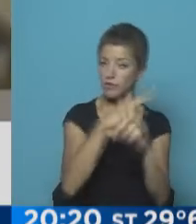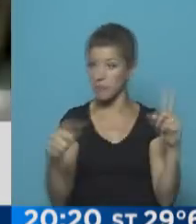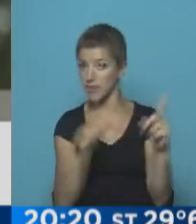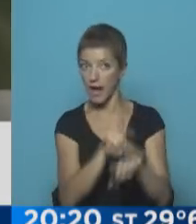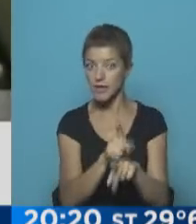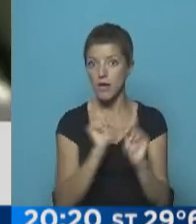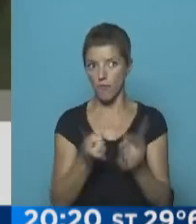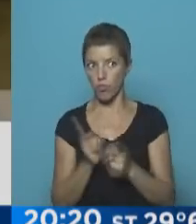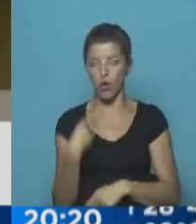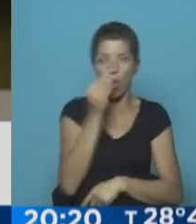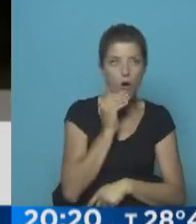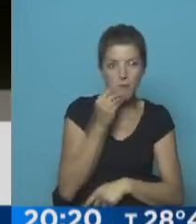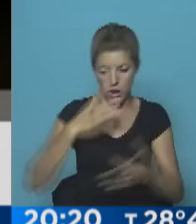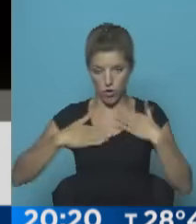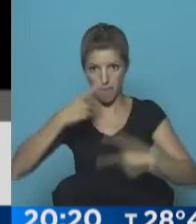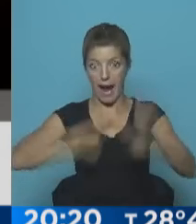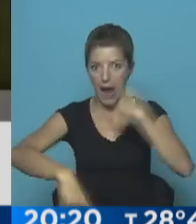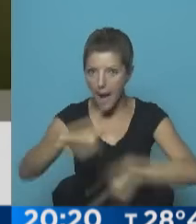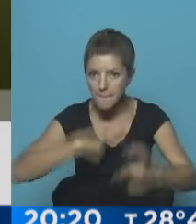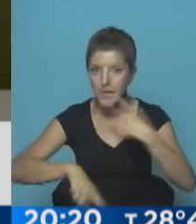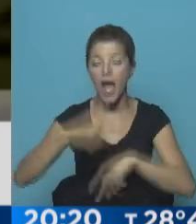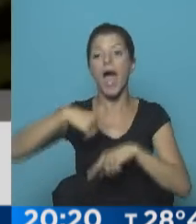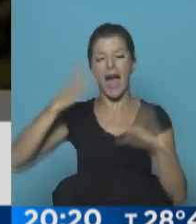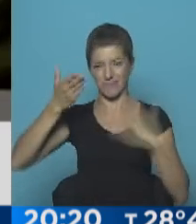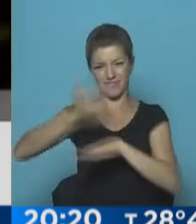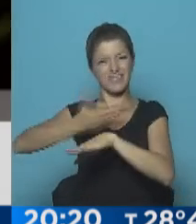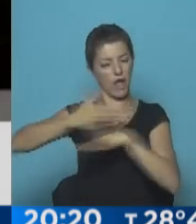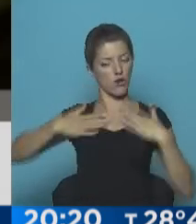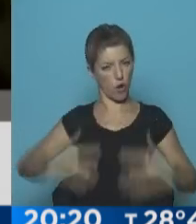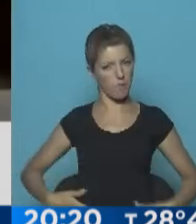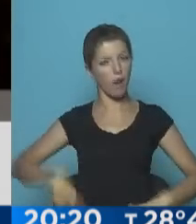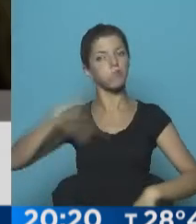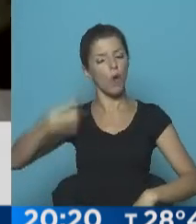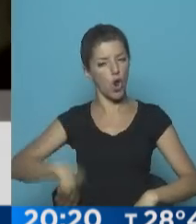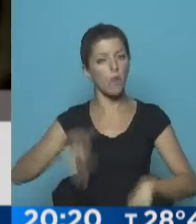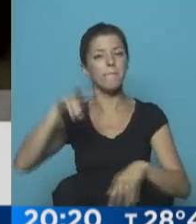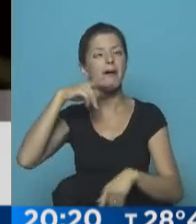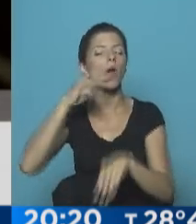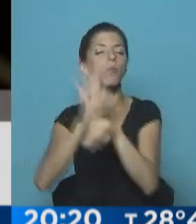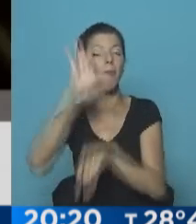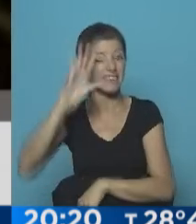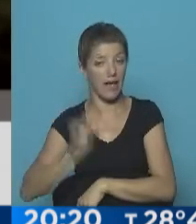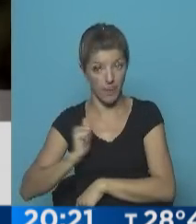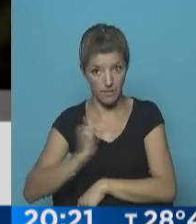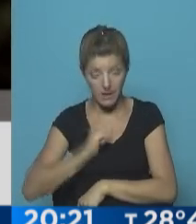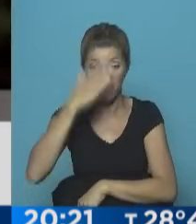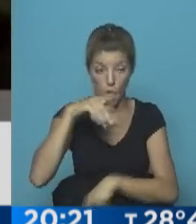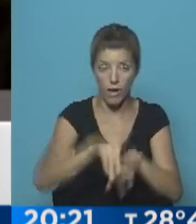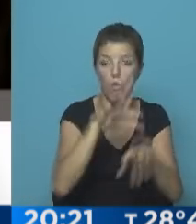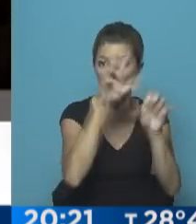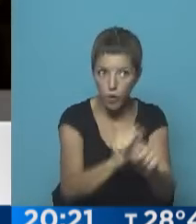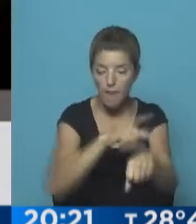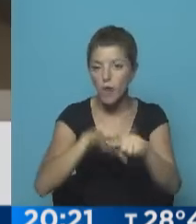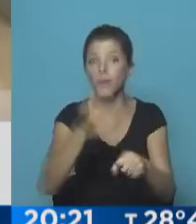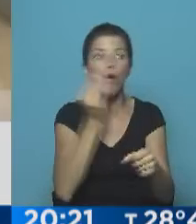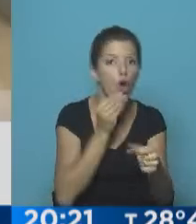comen. Se cambian de vestimenta, estaban vestidos de verde, camuflados como de Gendarmería, y allí salen con la camioneta. Y ahí es